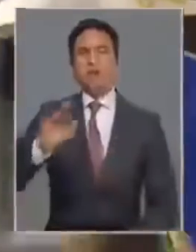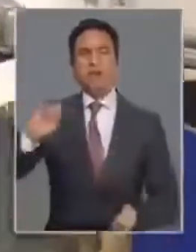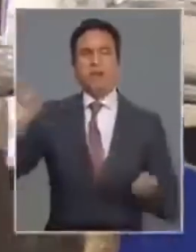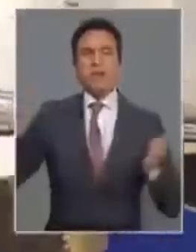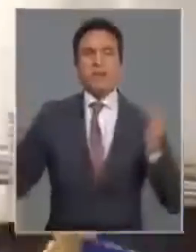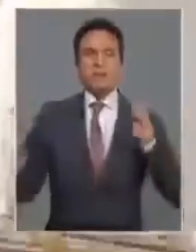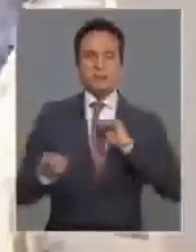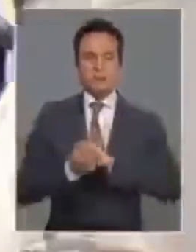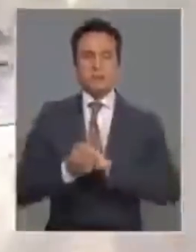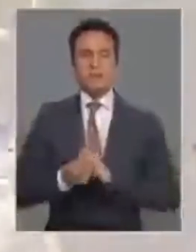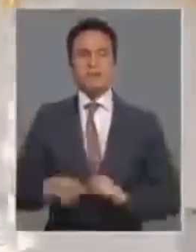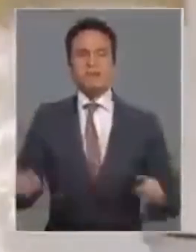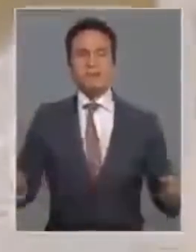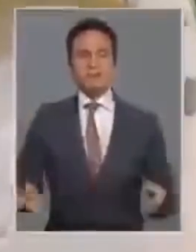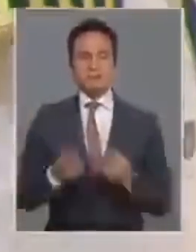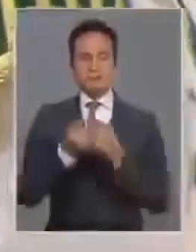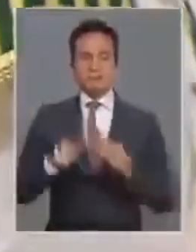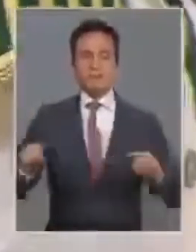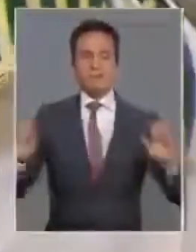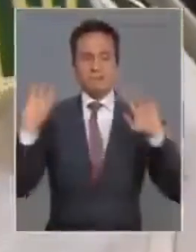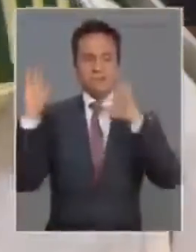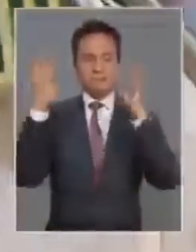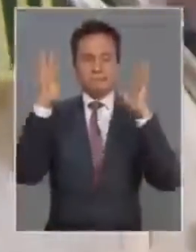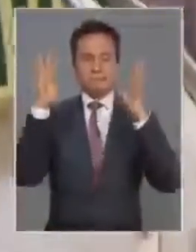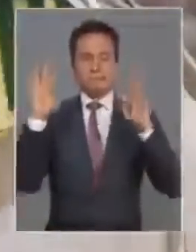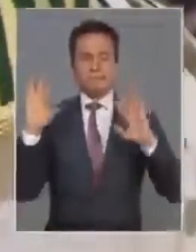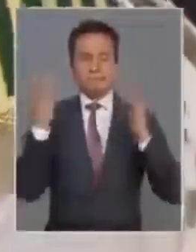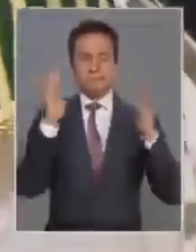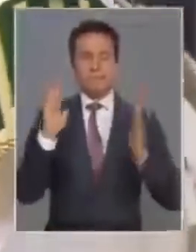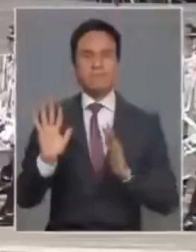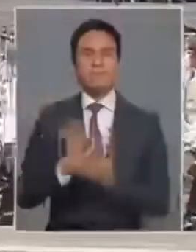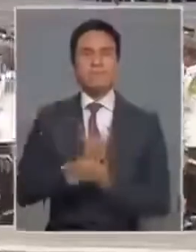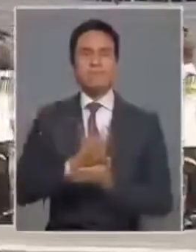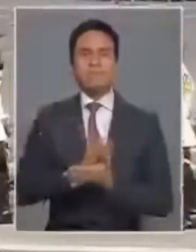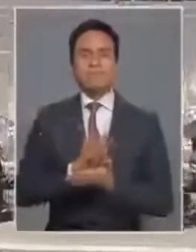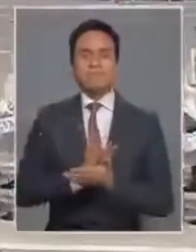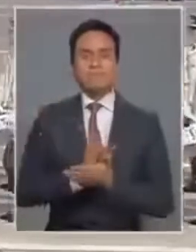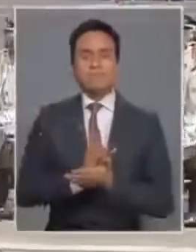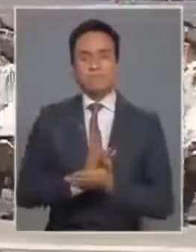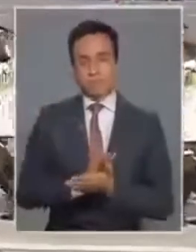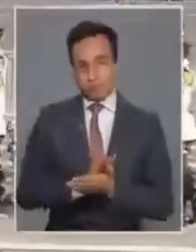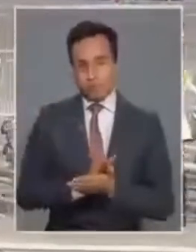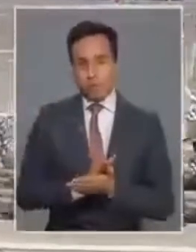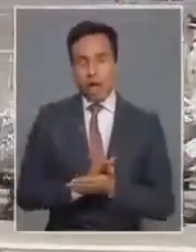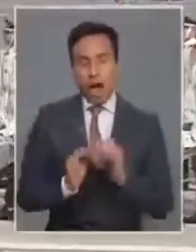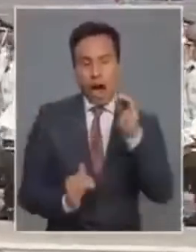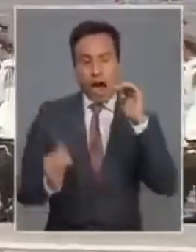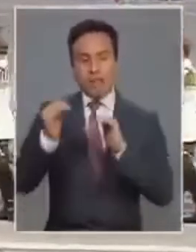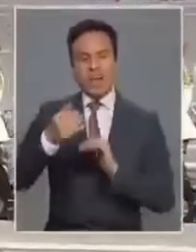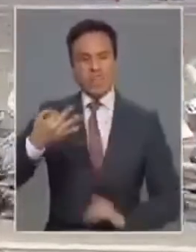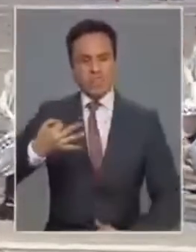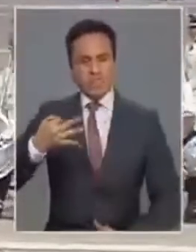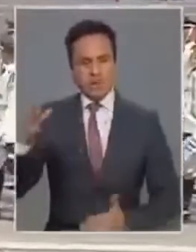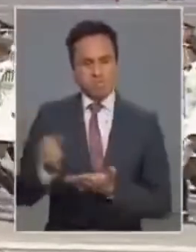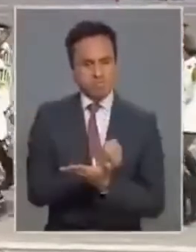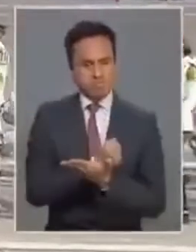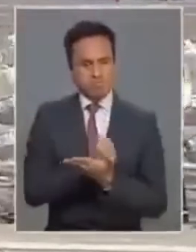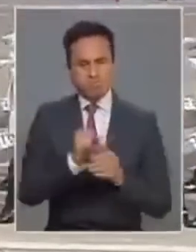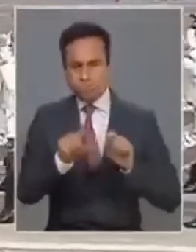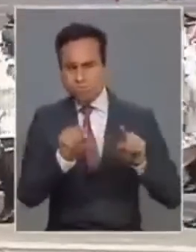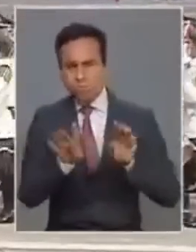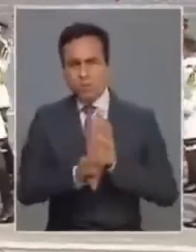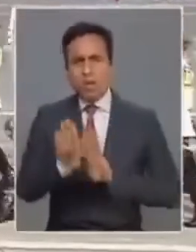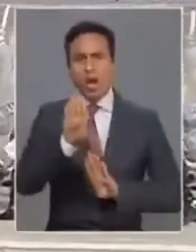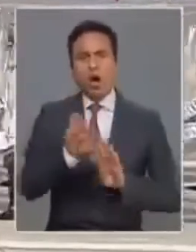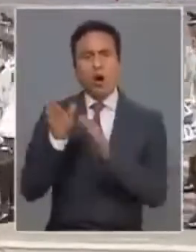claro, no los mencionan a todos dentro del mismo pelotón, se puede decir, si es que le podemos llamar pelotón, ¿no? Pero en lo